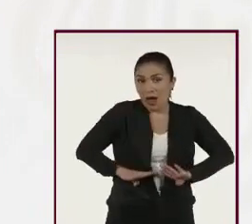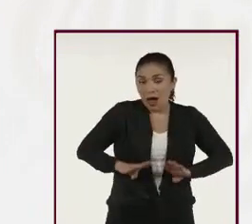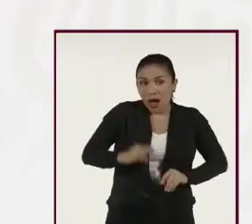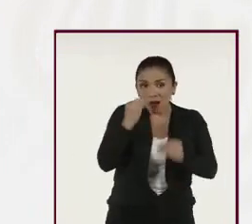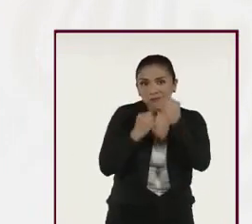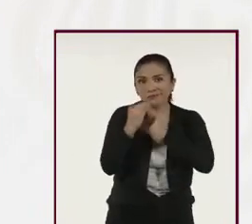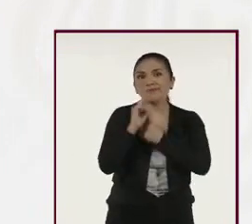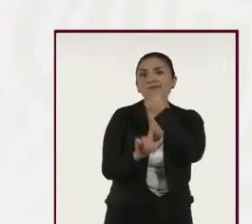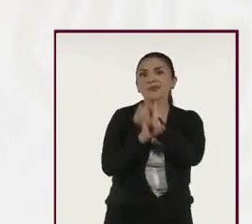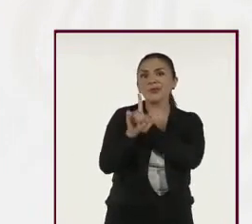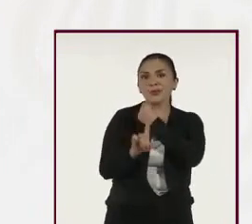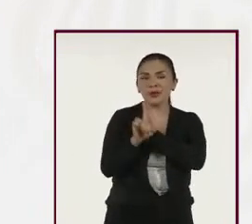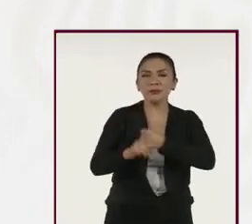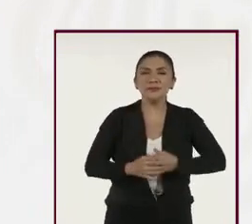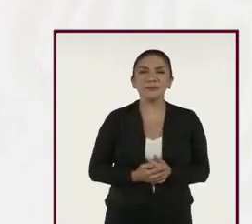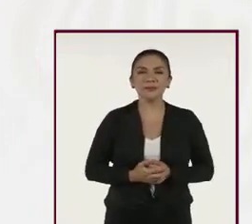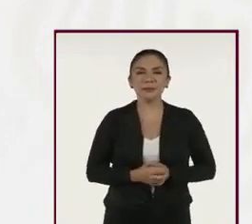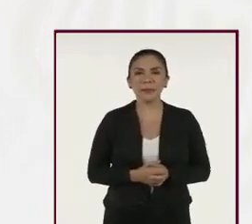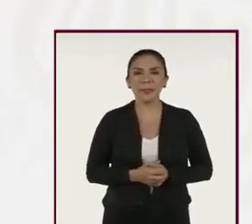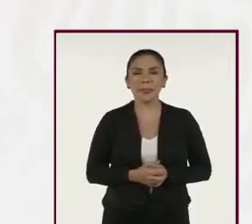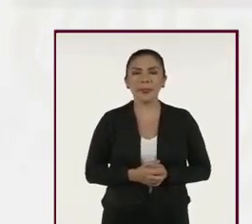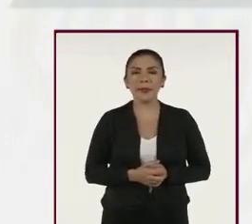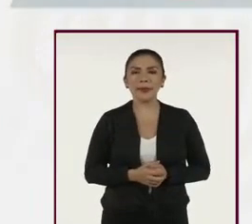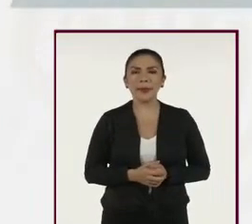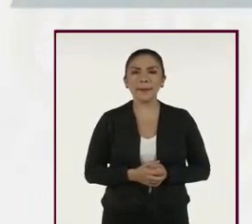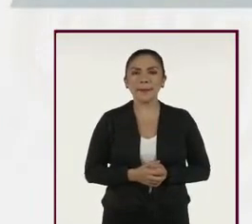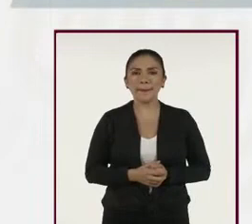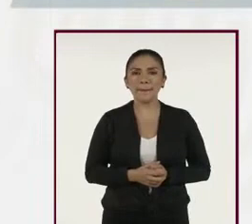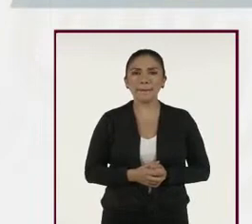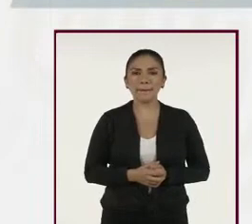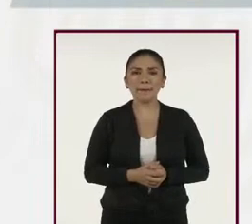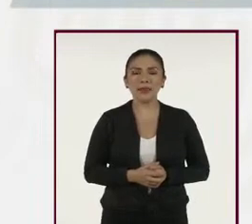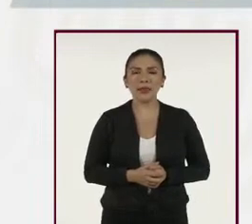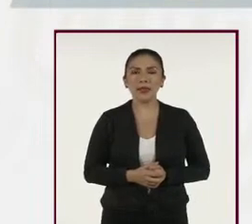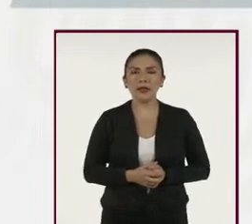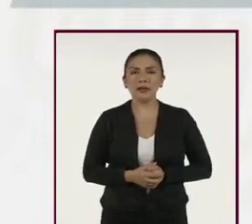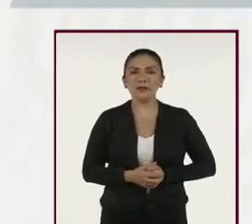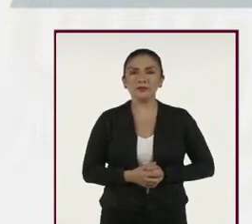de trastornos. ¿A qué sigue, por favor?